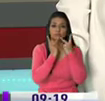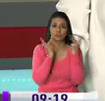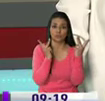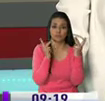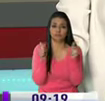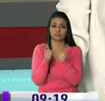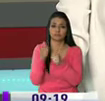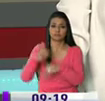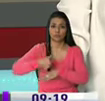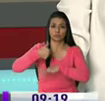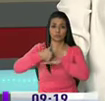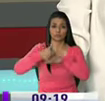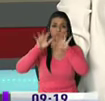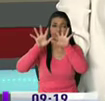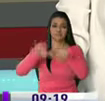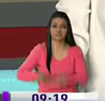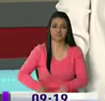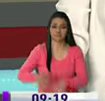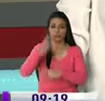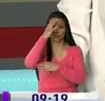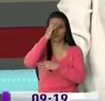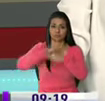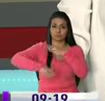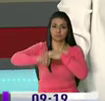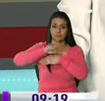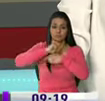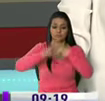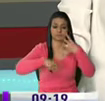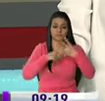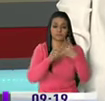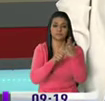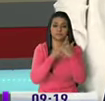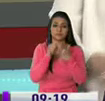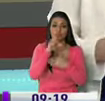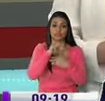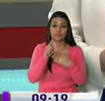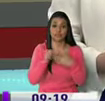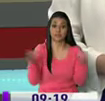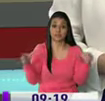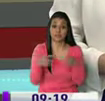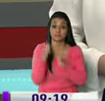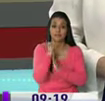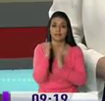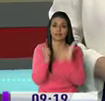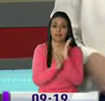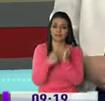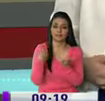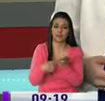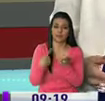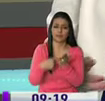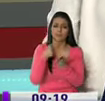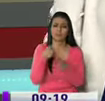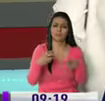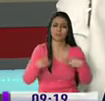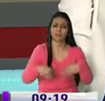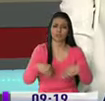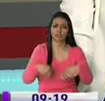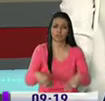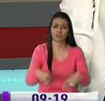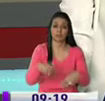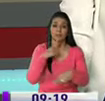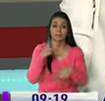las autoridades de la Secretaría de Educación Superior y el Ministerio de Finanzas, trazaron una agenda con el fin de encontrar mecanismos para que el